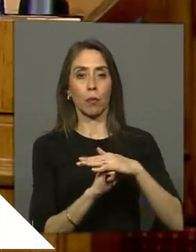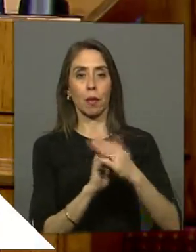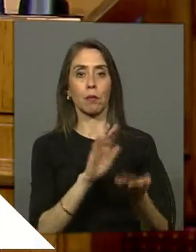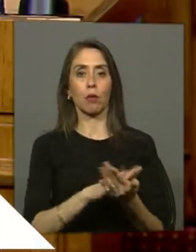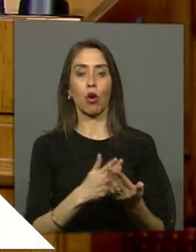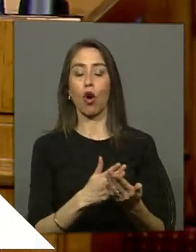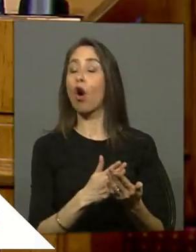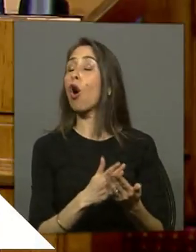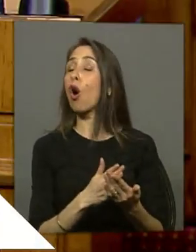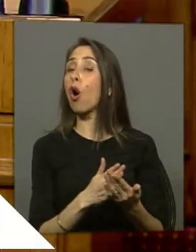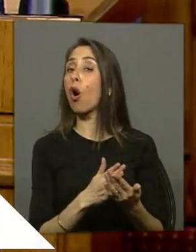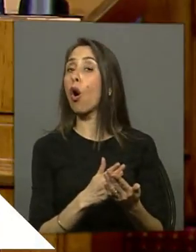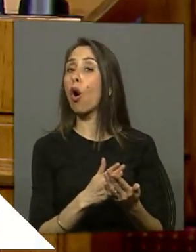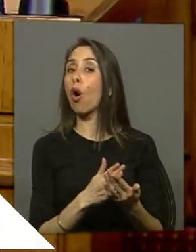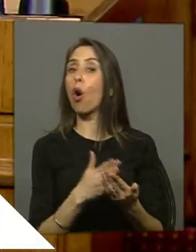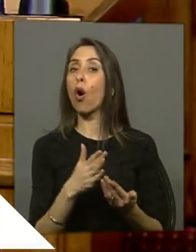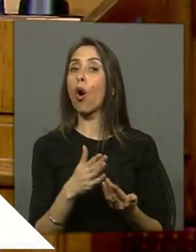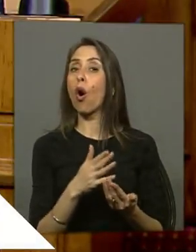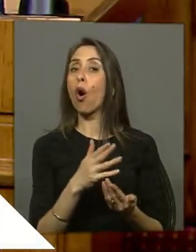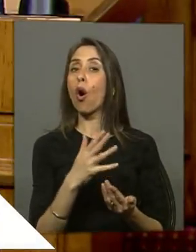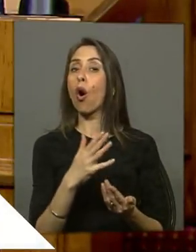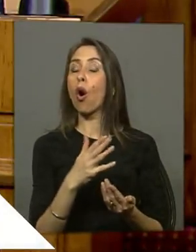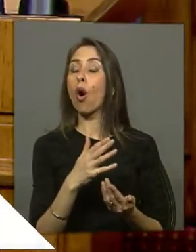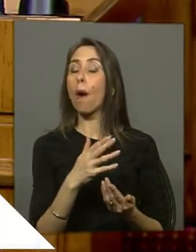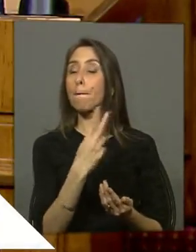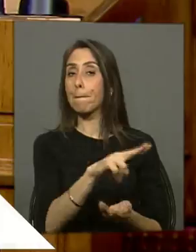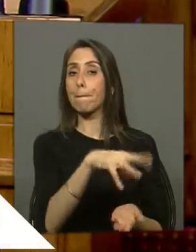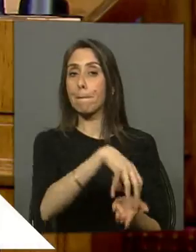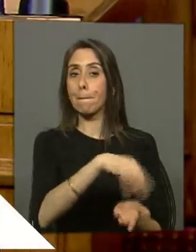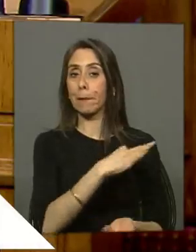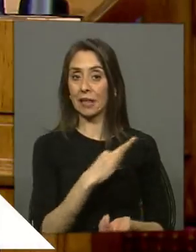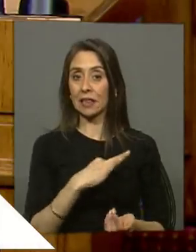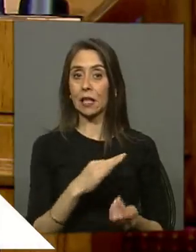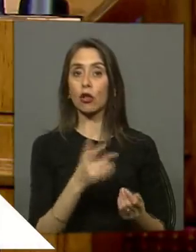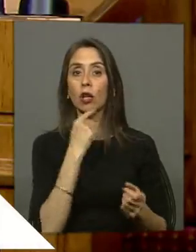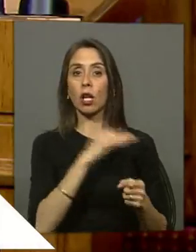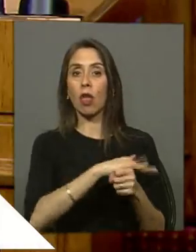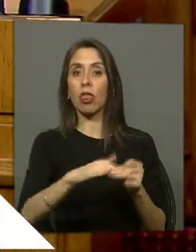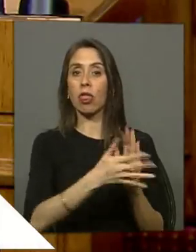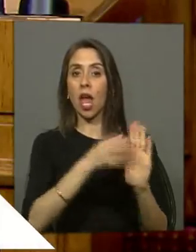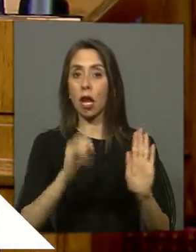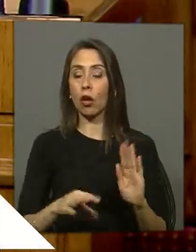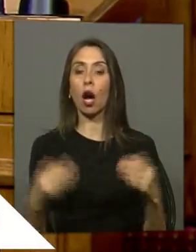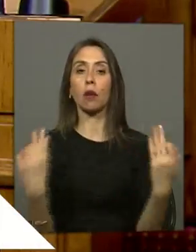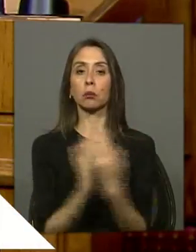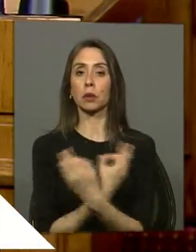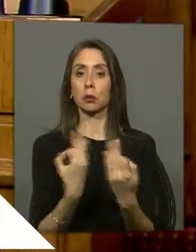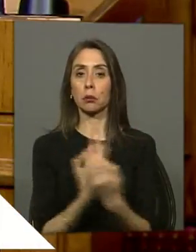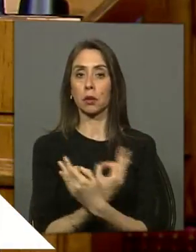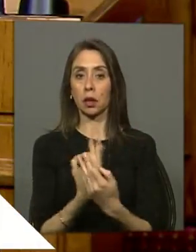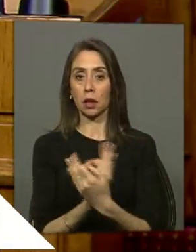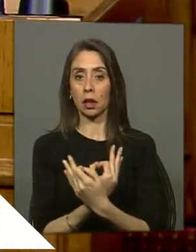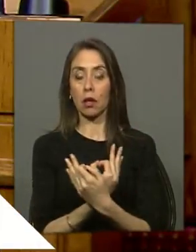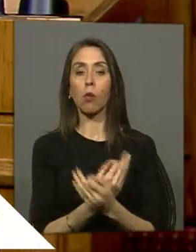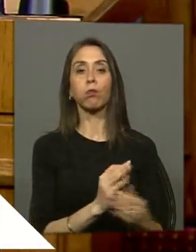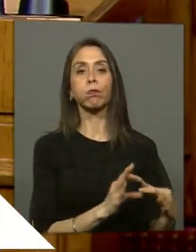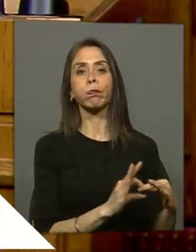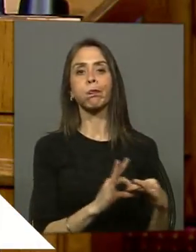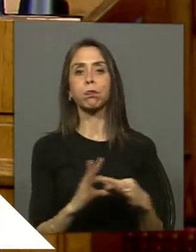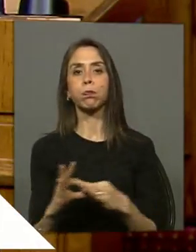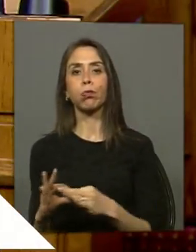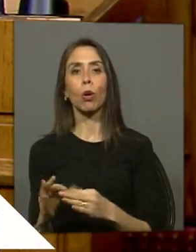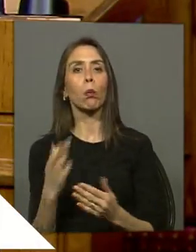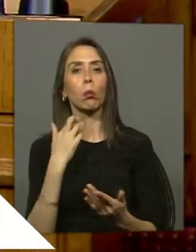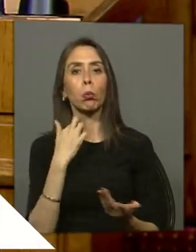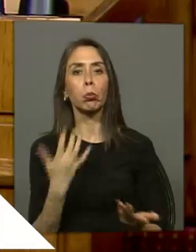del ministerio quiero saber que el ministerio me explique y justifique por